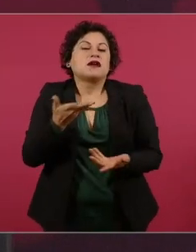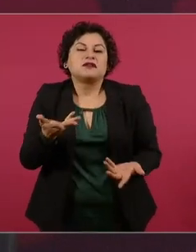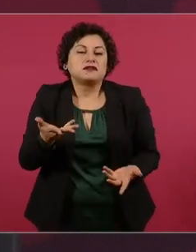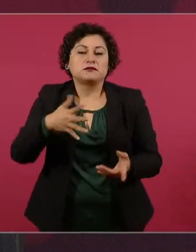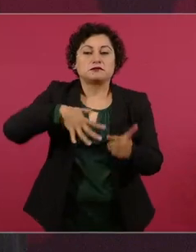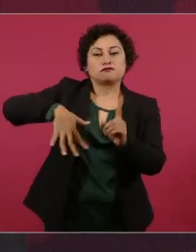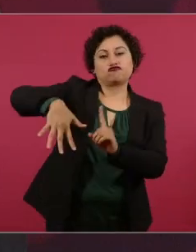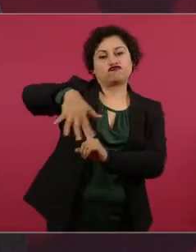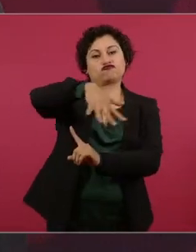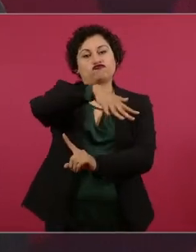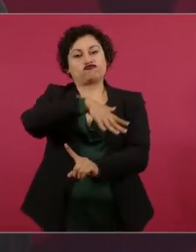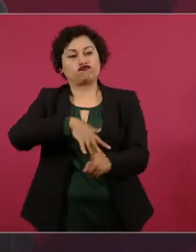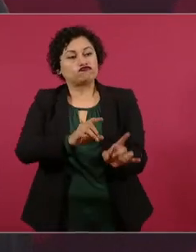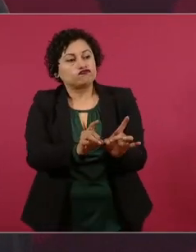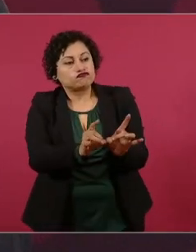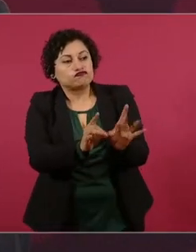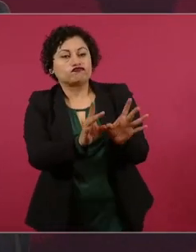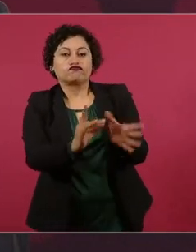Entonces,